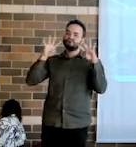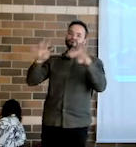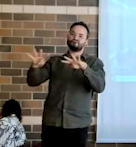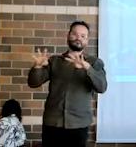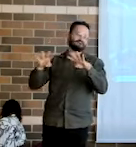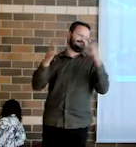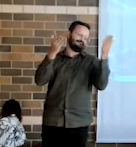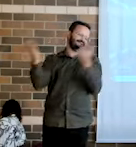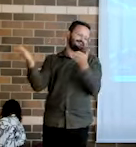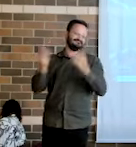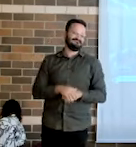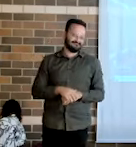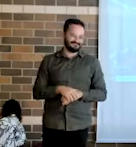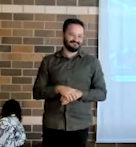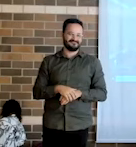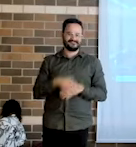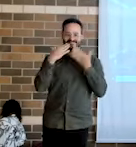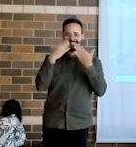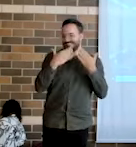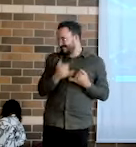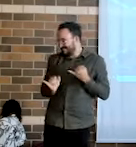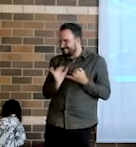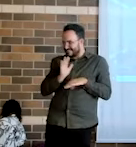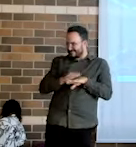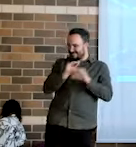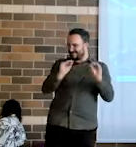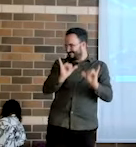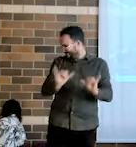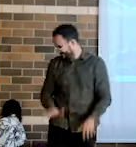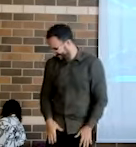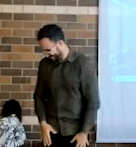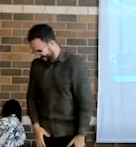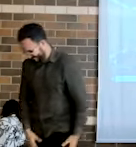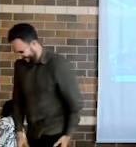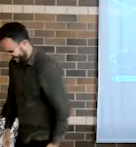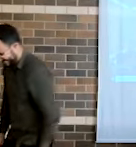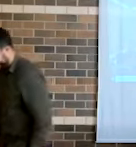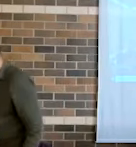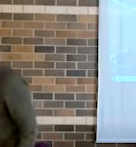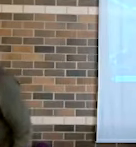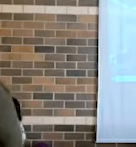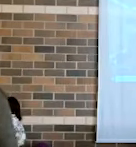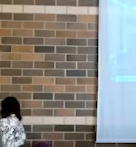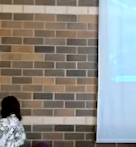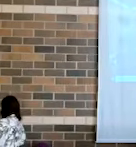Si les interesa, pueden venir a participar y ver esas entrevistas. Muchas gracias, esos eran los anuncios.